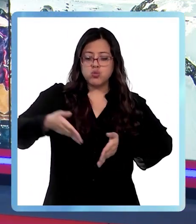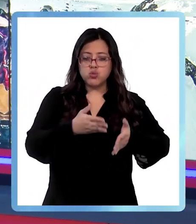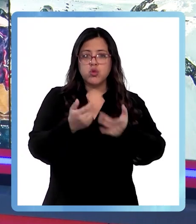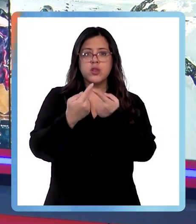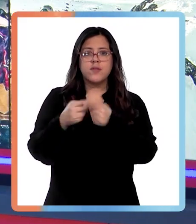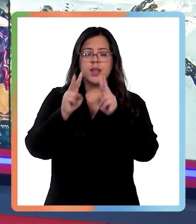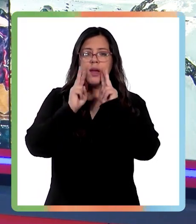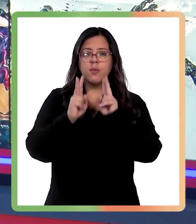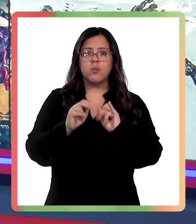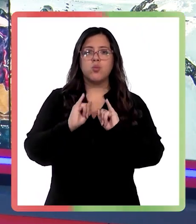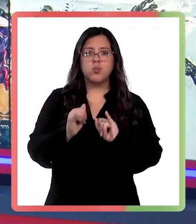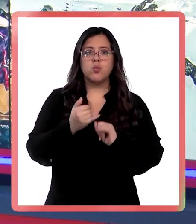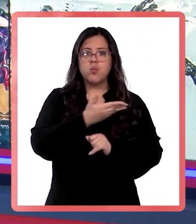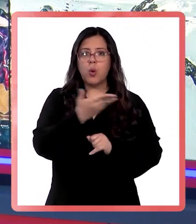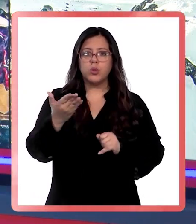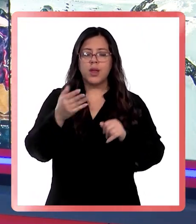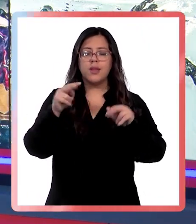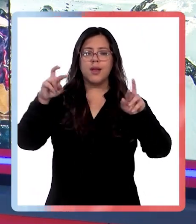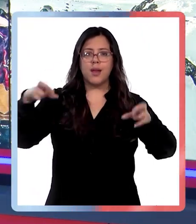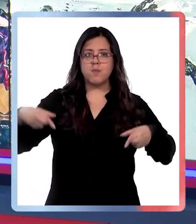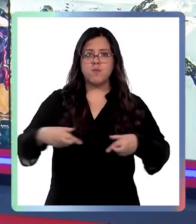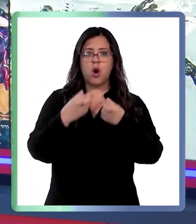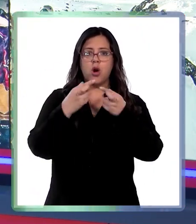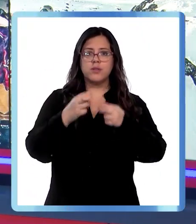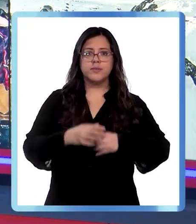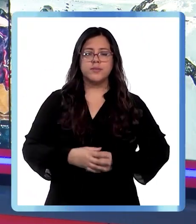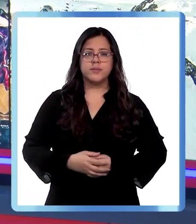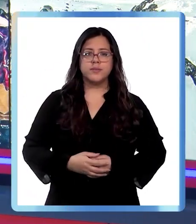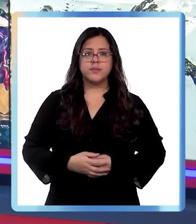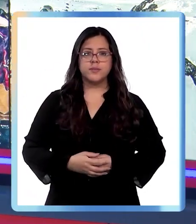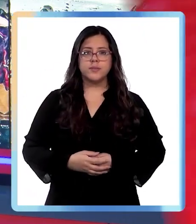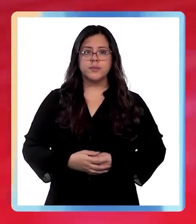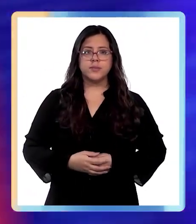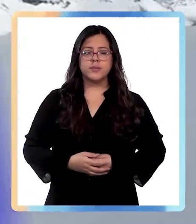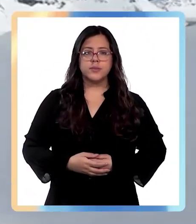rutas distintas. Los detalles los tiene Pucón TV.